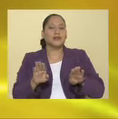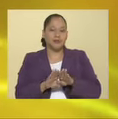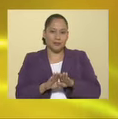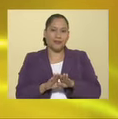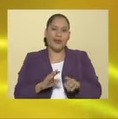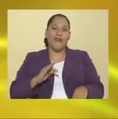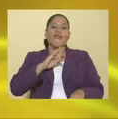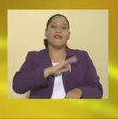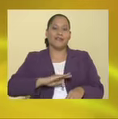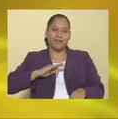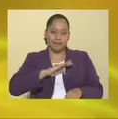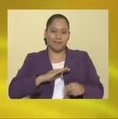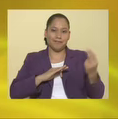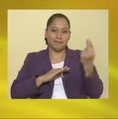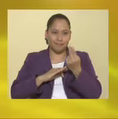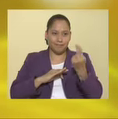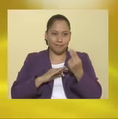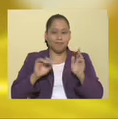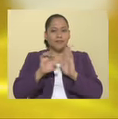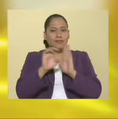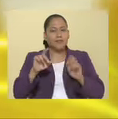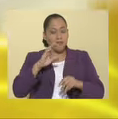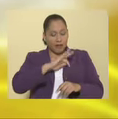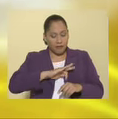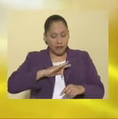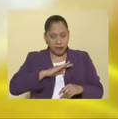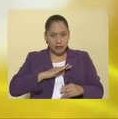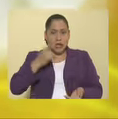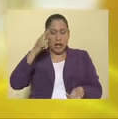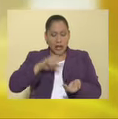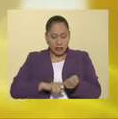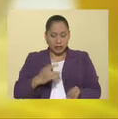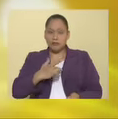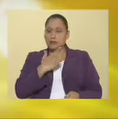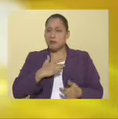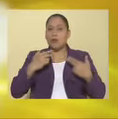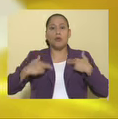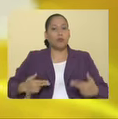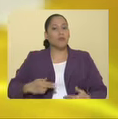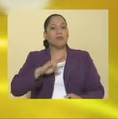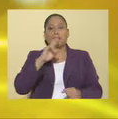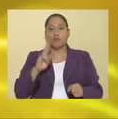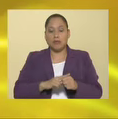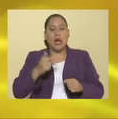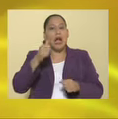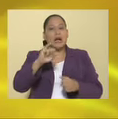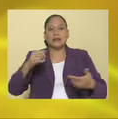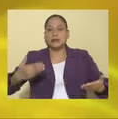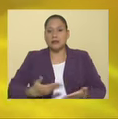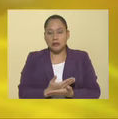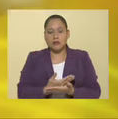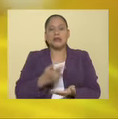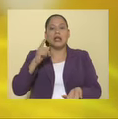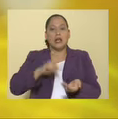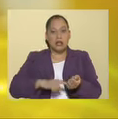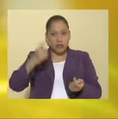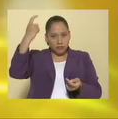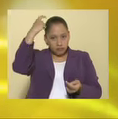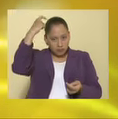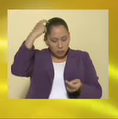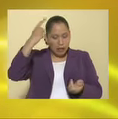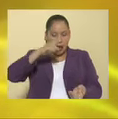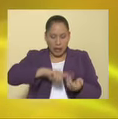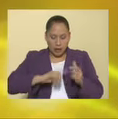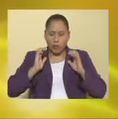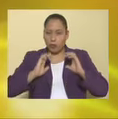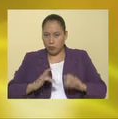La felicidad, al ser un estado emocional natural a niveles óptimos cerebrales, químicos, al